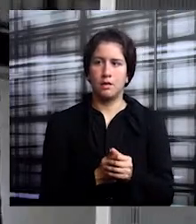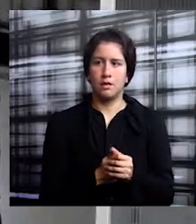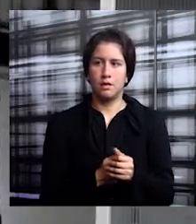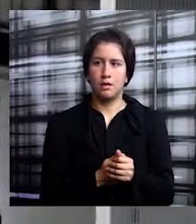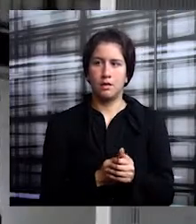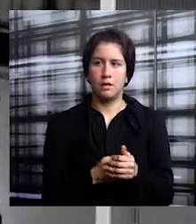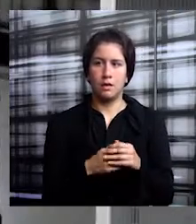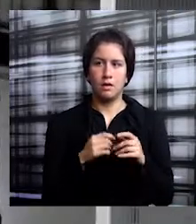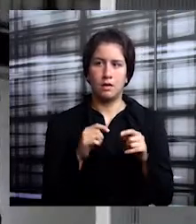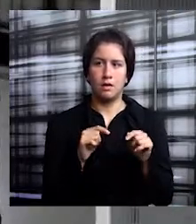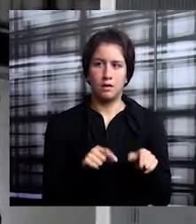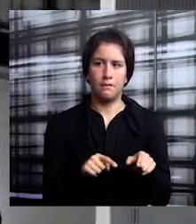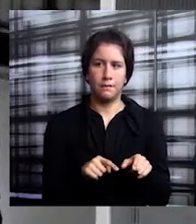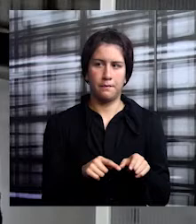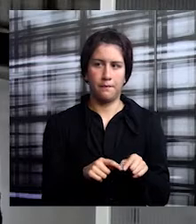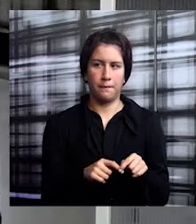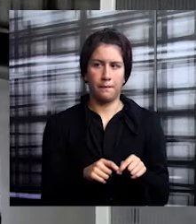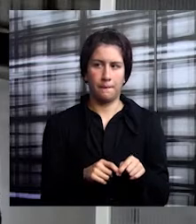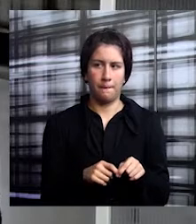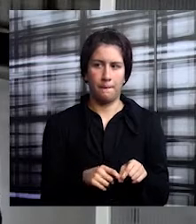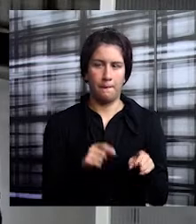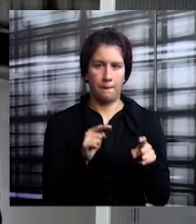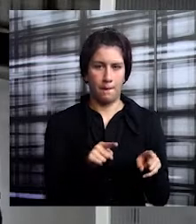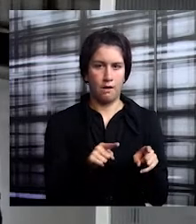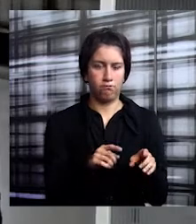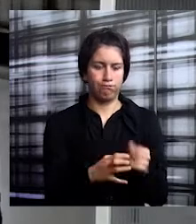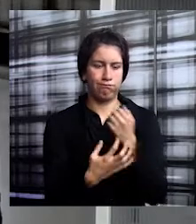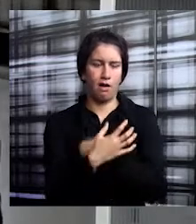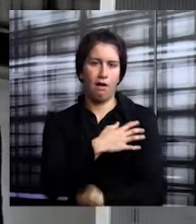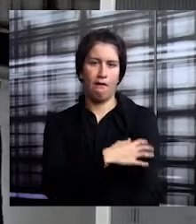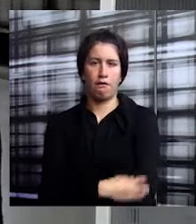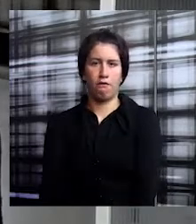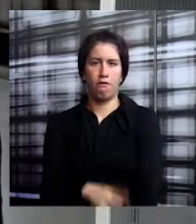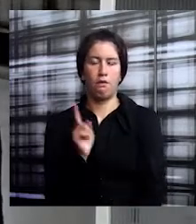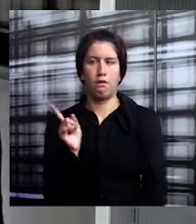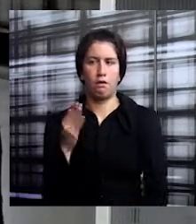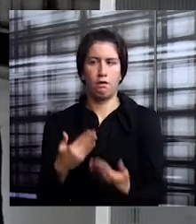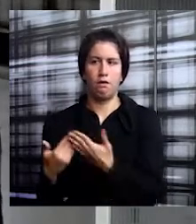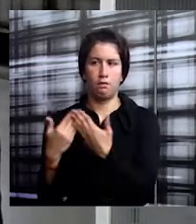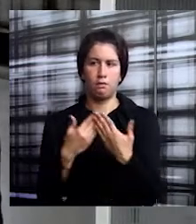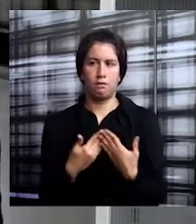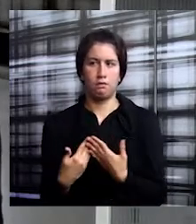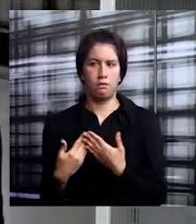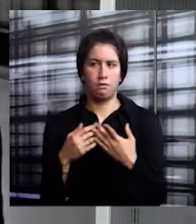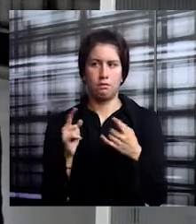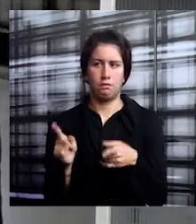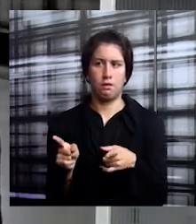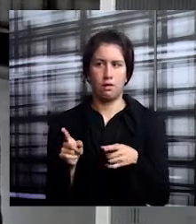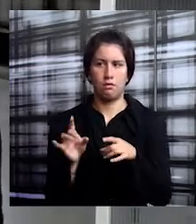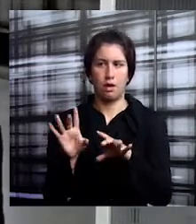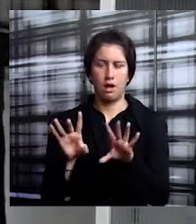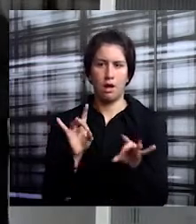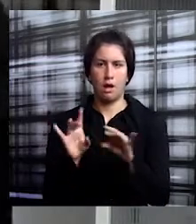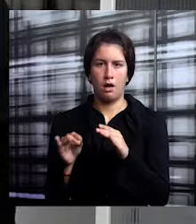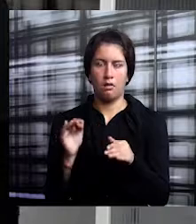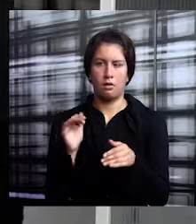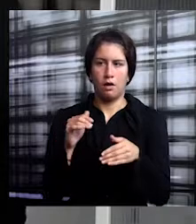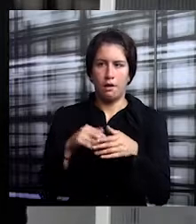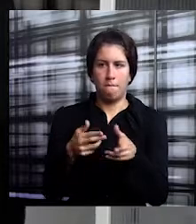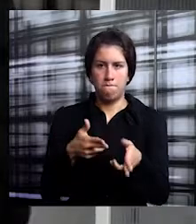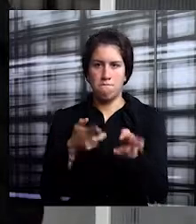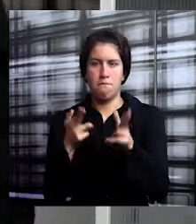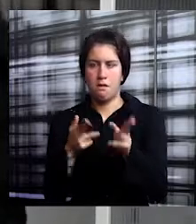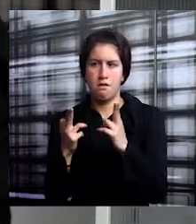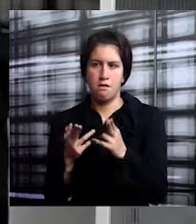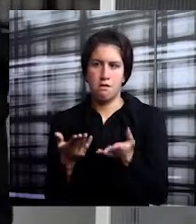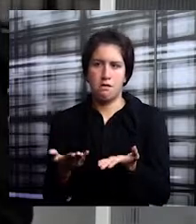de estudiantes, ¿no es cierto?, que han sufrido algún tipo de lesiones por esto de los balines, por los gases. Entonces al final, con esta